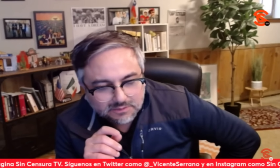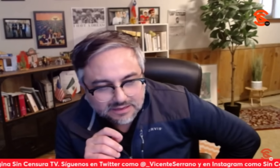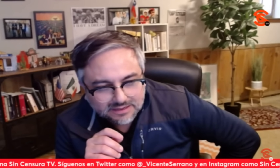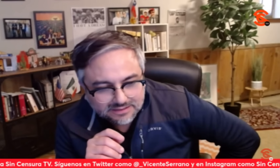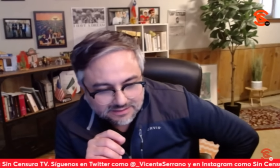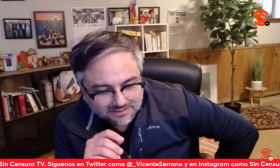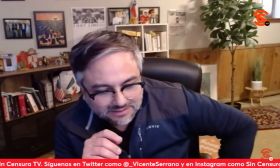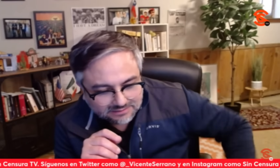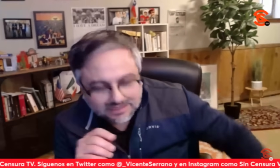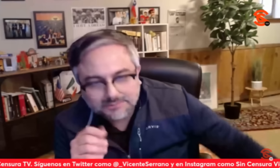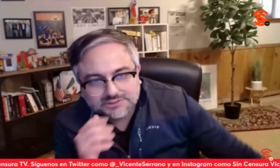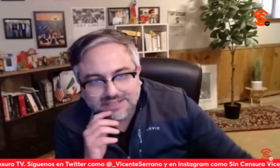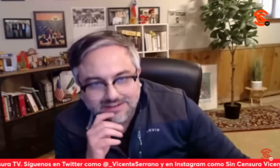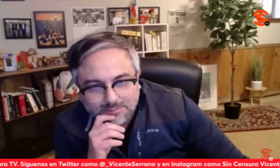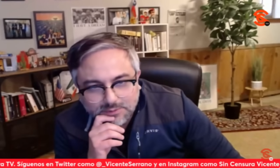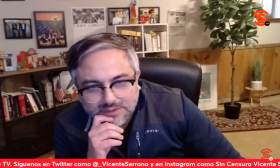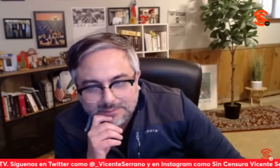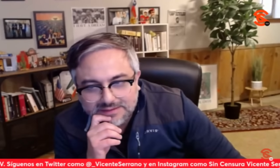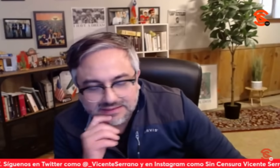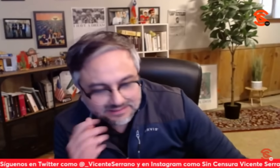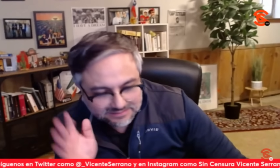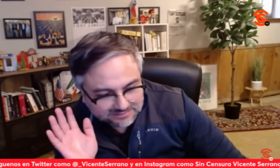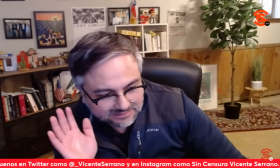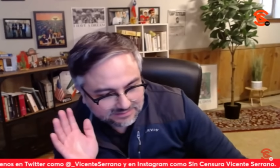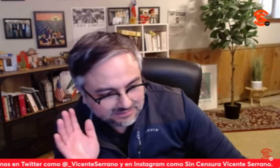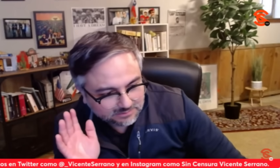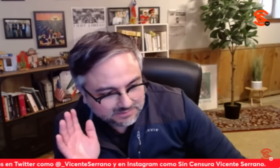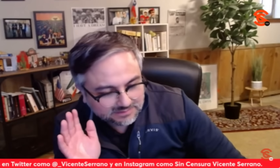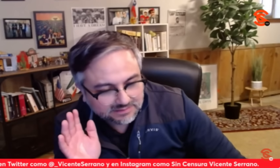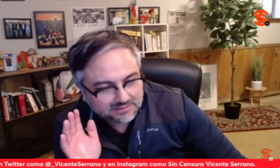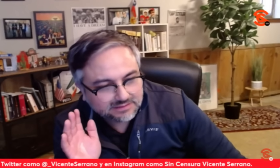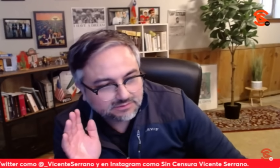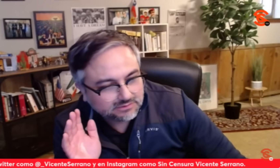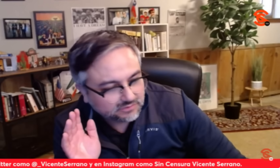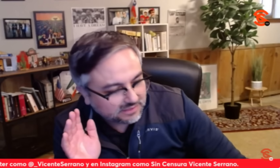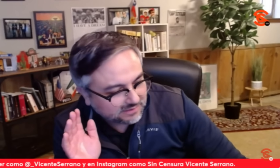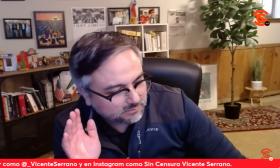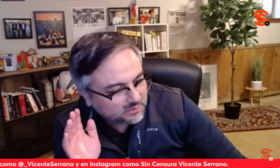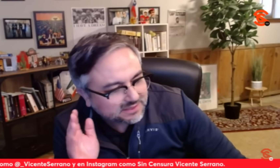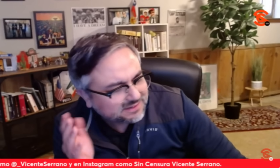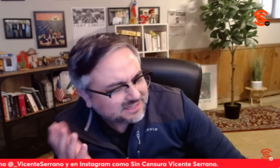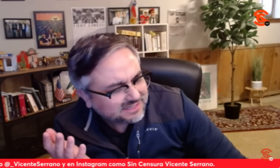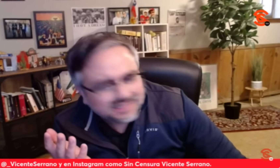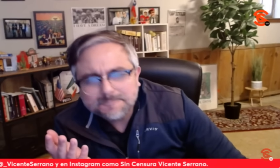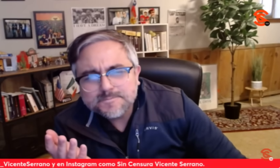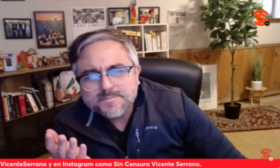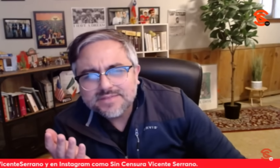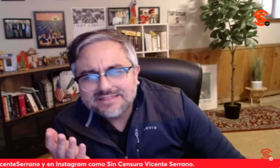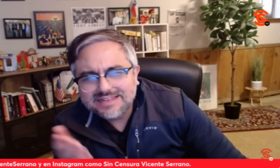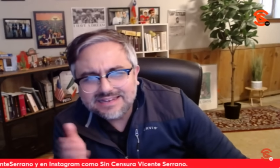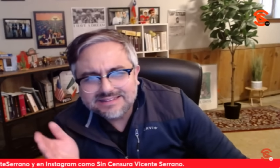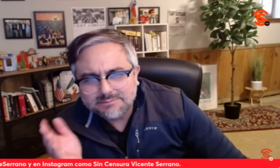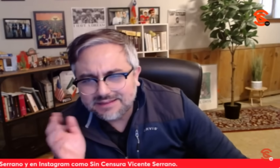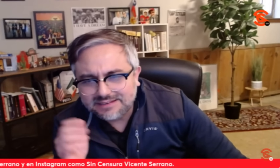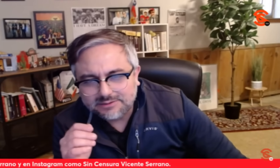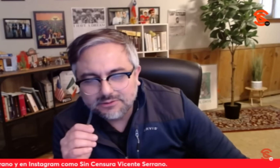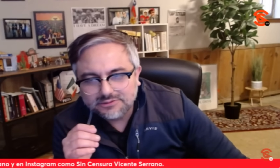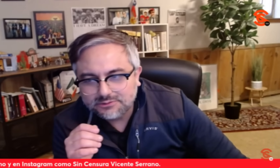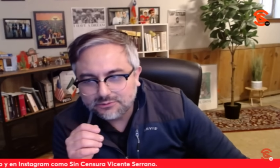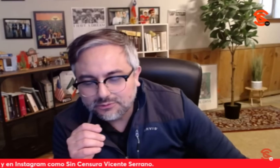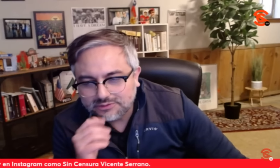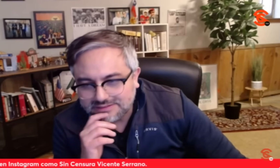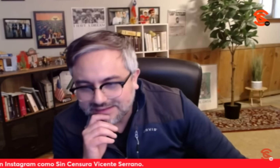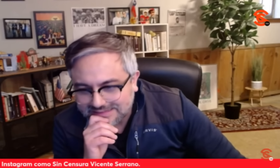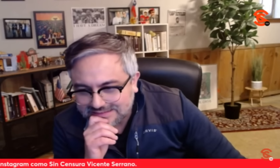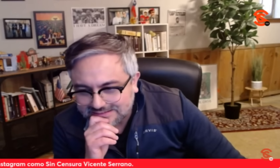llevó a Rammstein al programa, ahí sé que tenía en Televisa, en el que cosificaba a la mujer, y Till Lindemann y todos